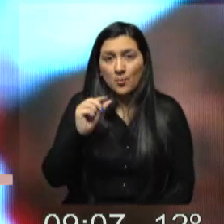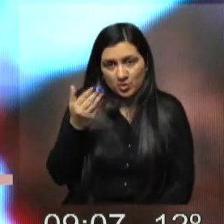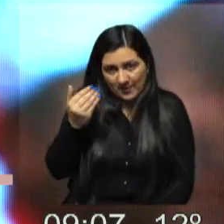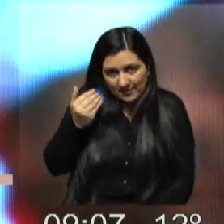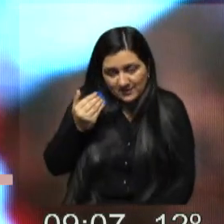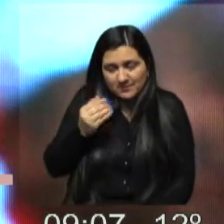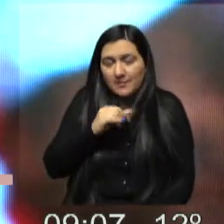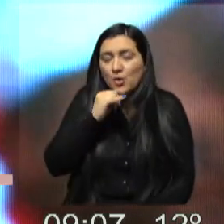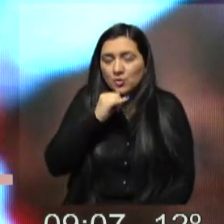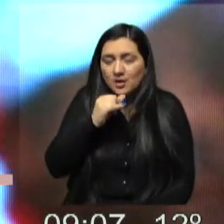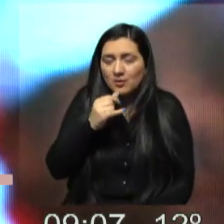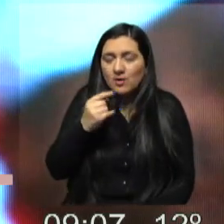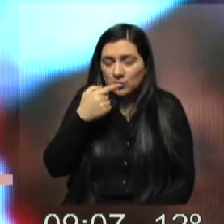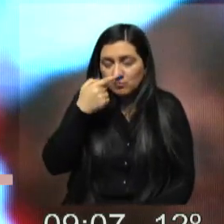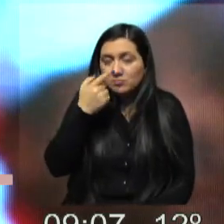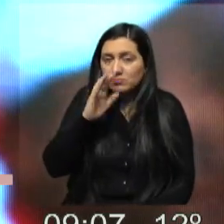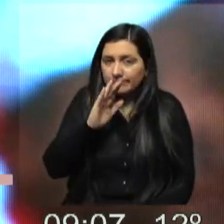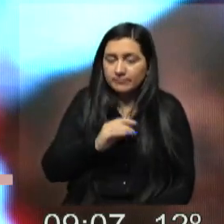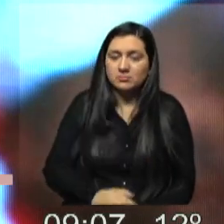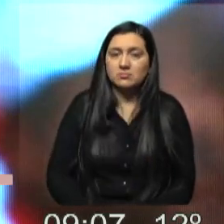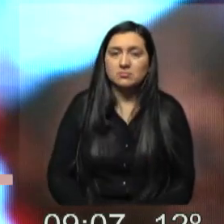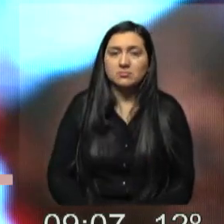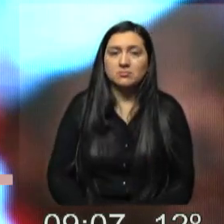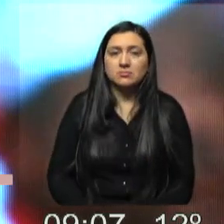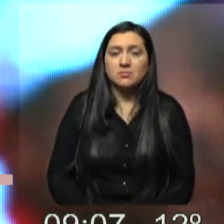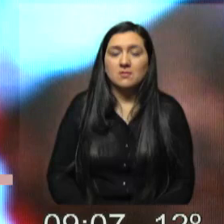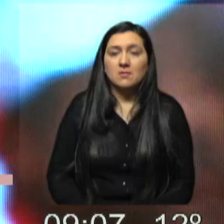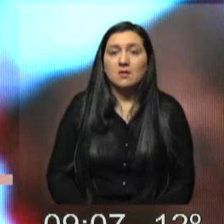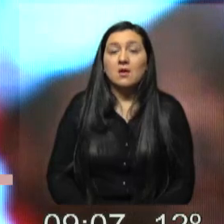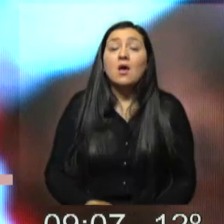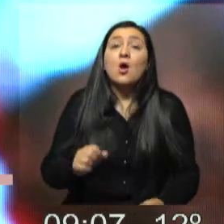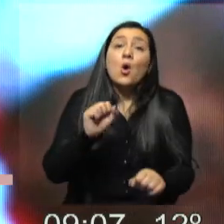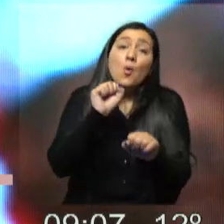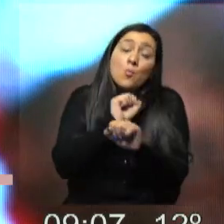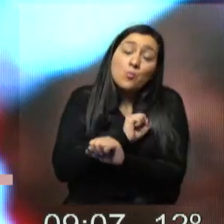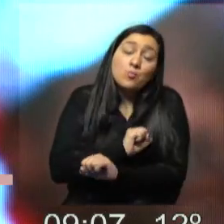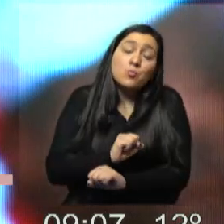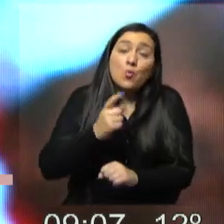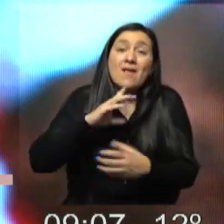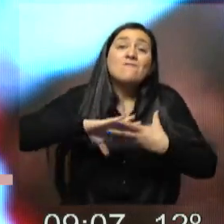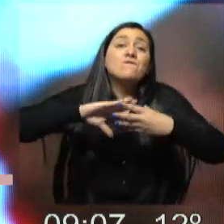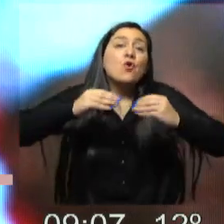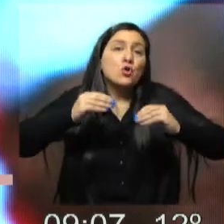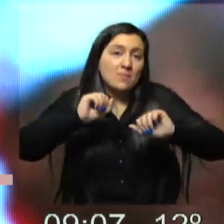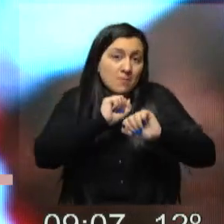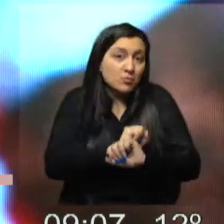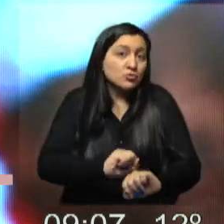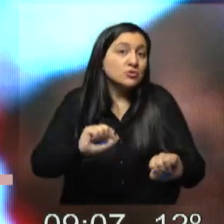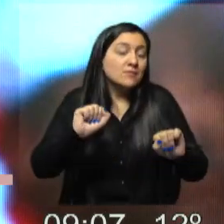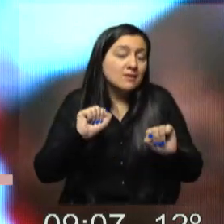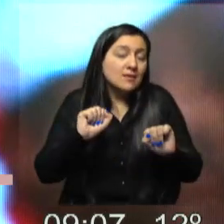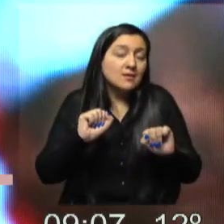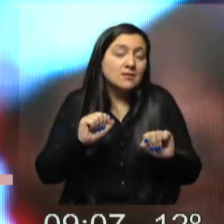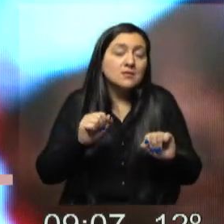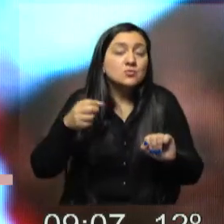una cosa que me parece bien interesante. Una lectura posible, obviamente esto es una lectura del discurso de Lula,